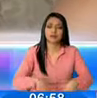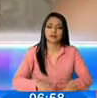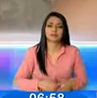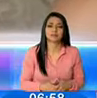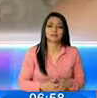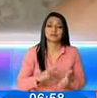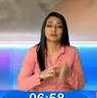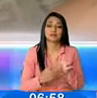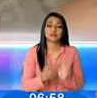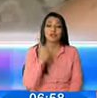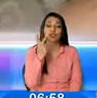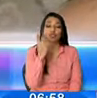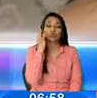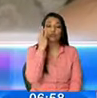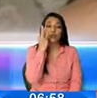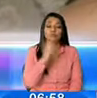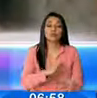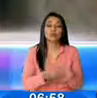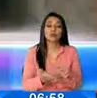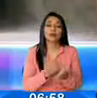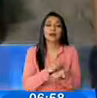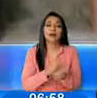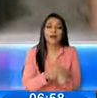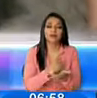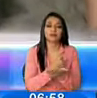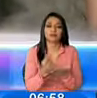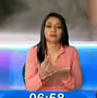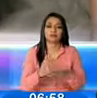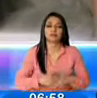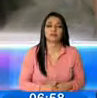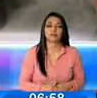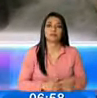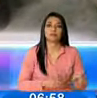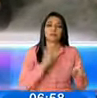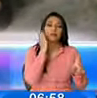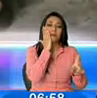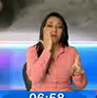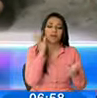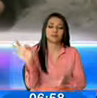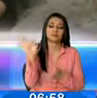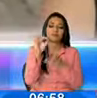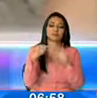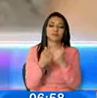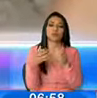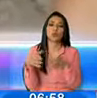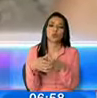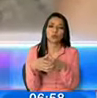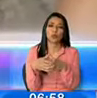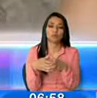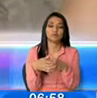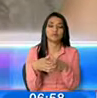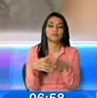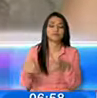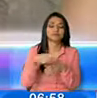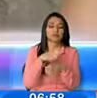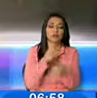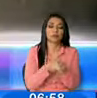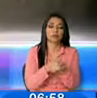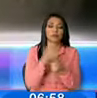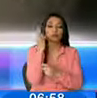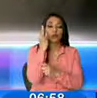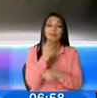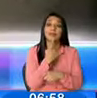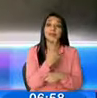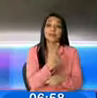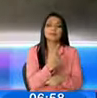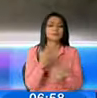implica que hay 2 mujeres muertas por semana. La madre de Valentina y las representantes de Surcuna y plataforma Viva Nos Queremos